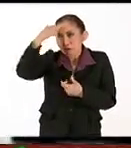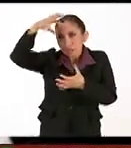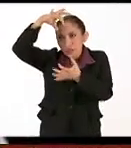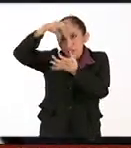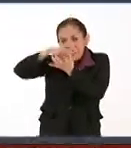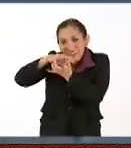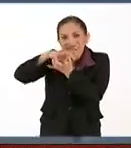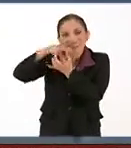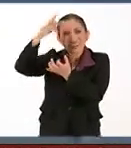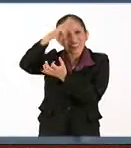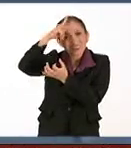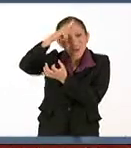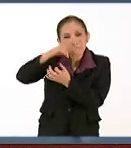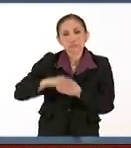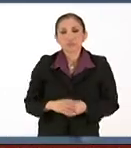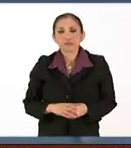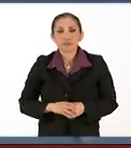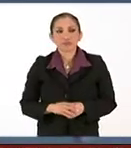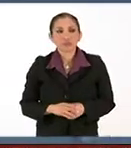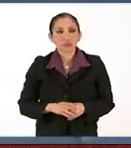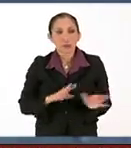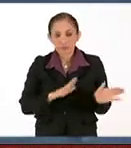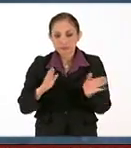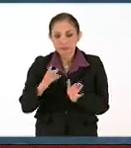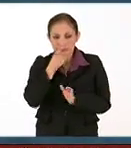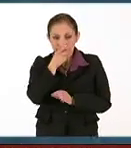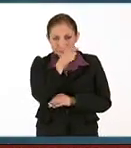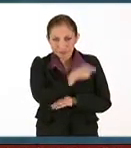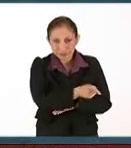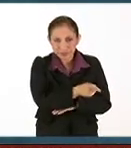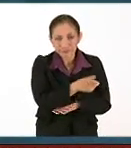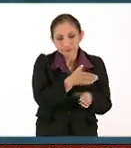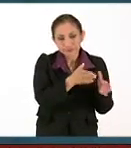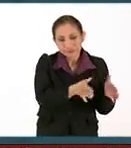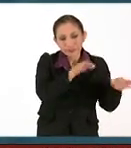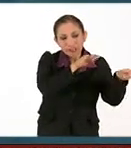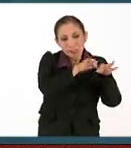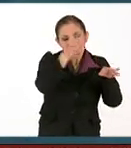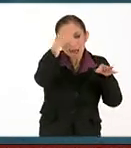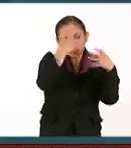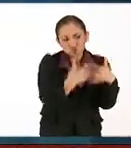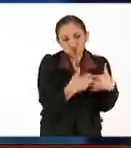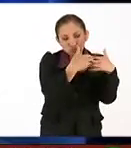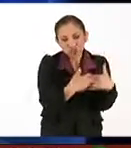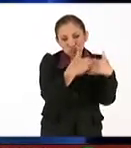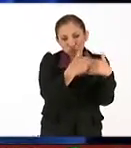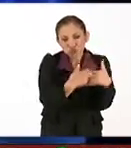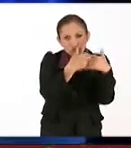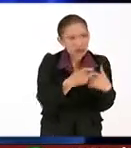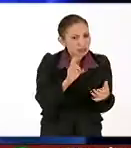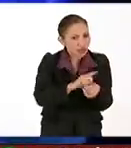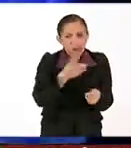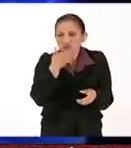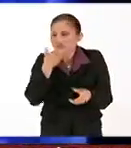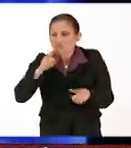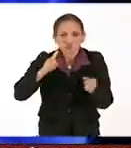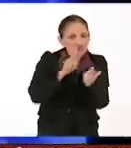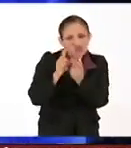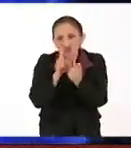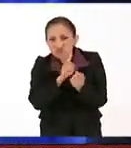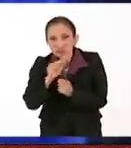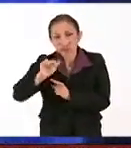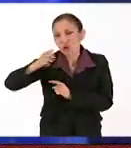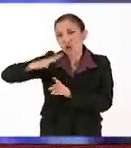en la parte emocional. Por un lado, comentaba que el trabajar el cerebro, hacerlo funcionar es importante, pero por